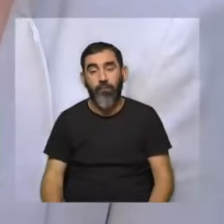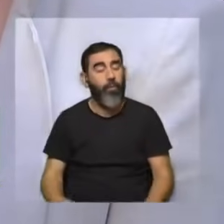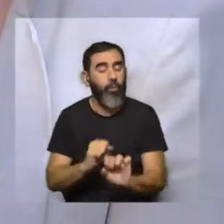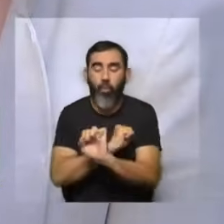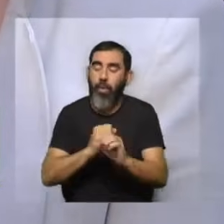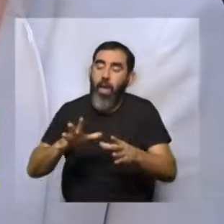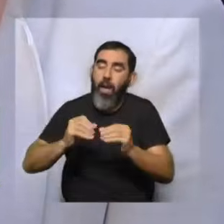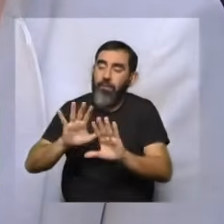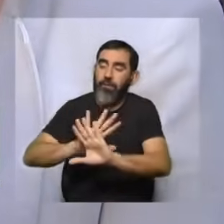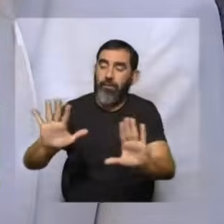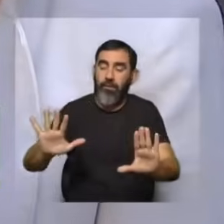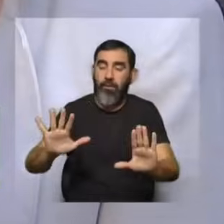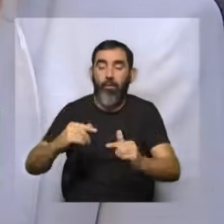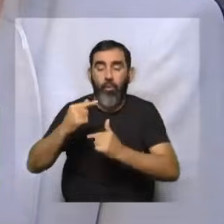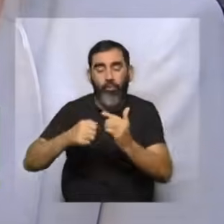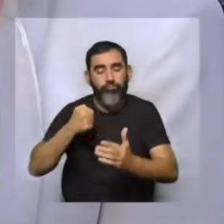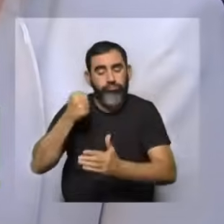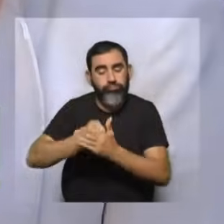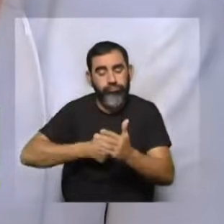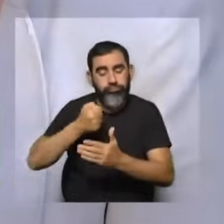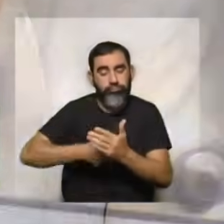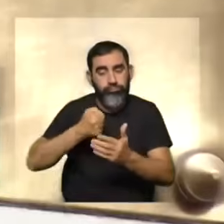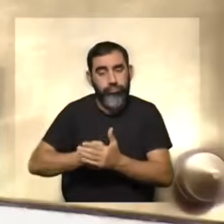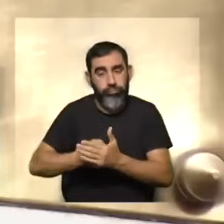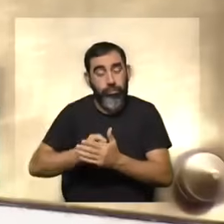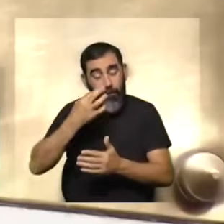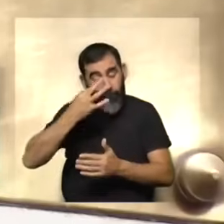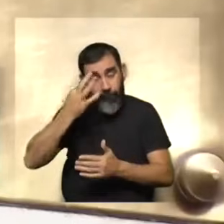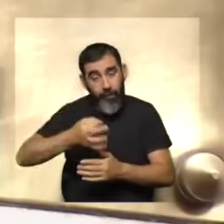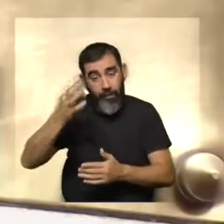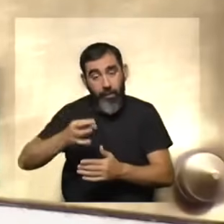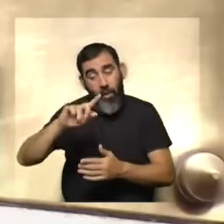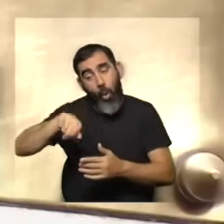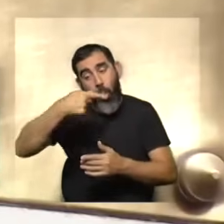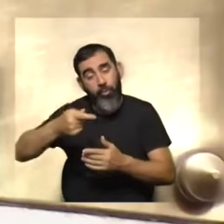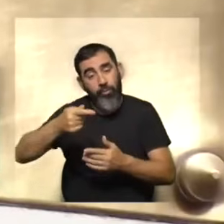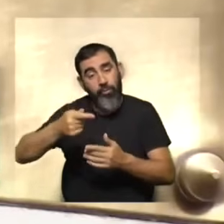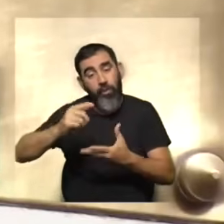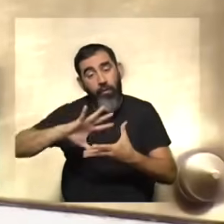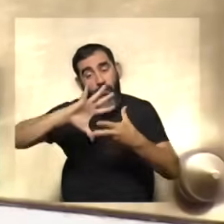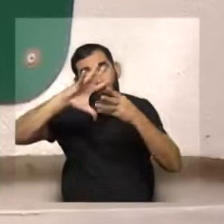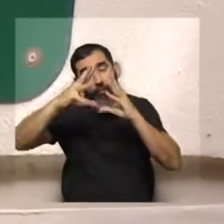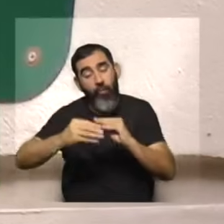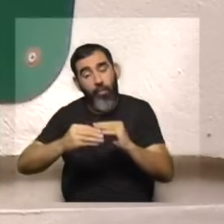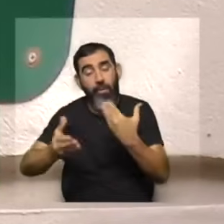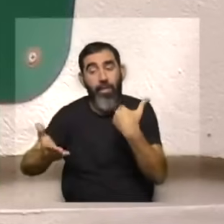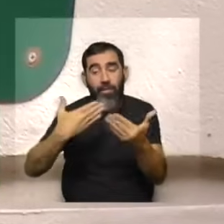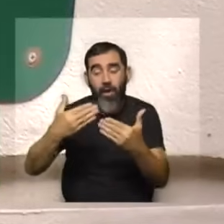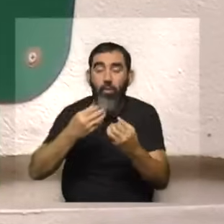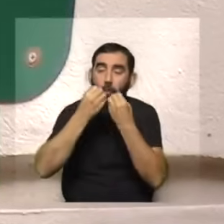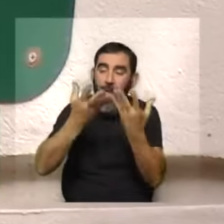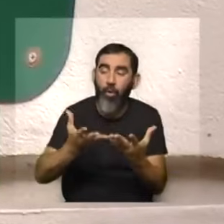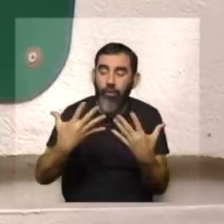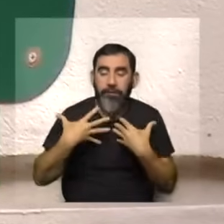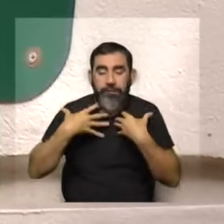pueden permitir y vamos a seguir reivindicando para que haya otros espacios de trabajo más